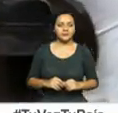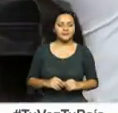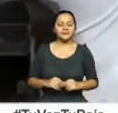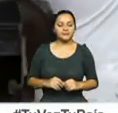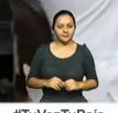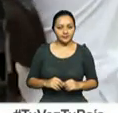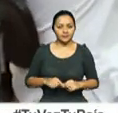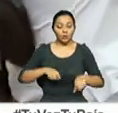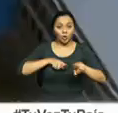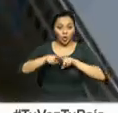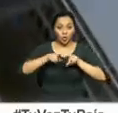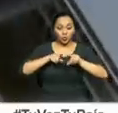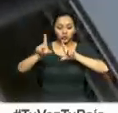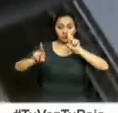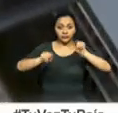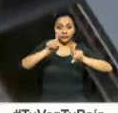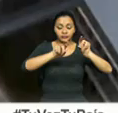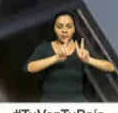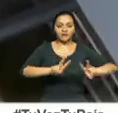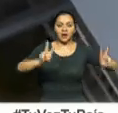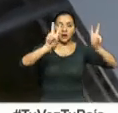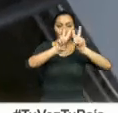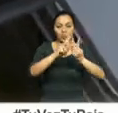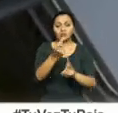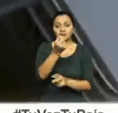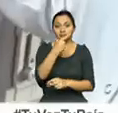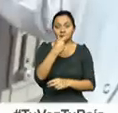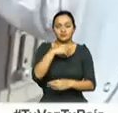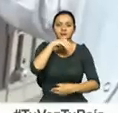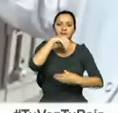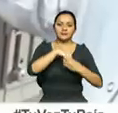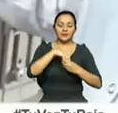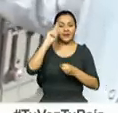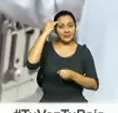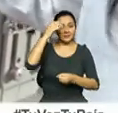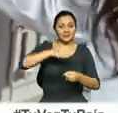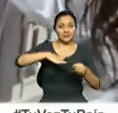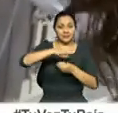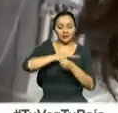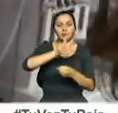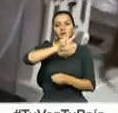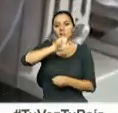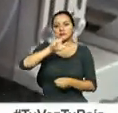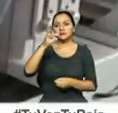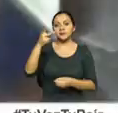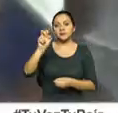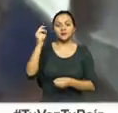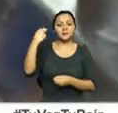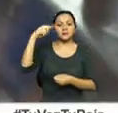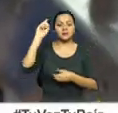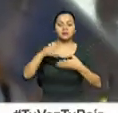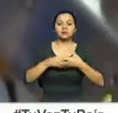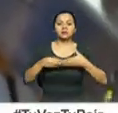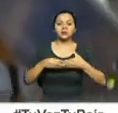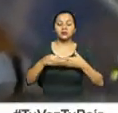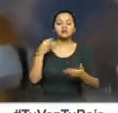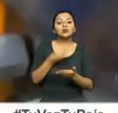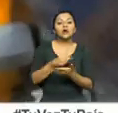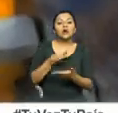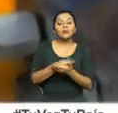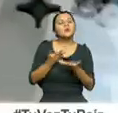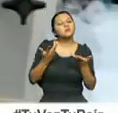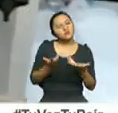La subasta inversa corporativa de medicamentos ahorró al Estado cerca de 320 millones de dólares en la adquisición de